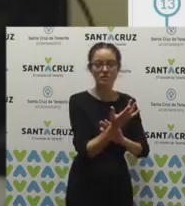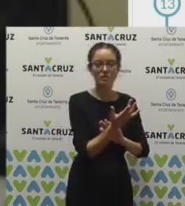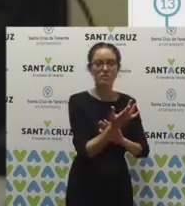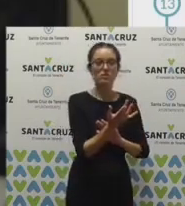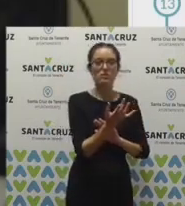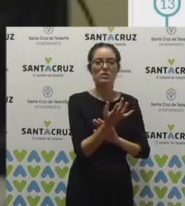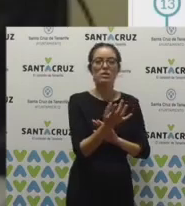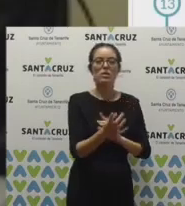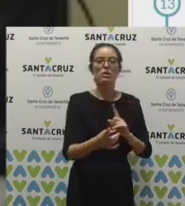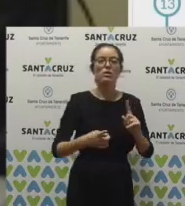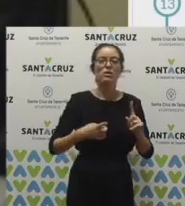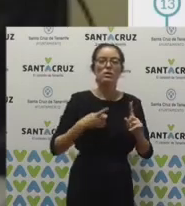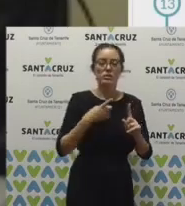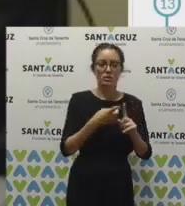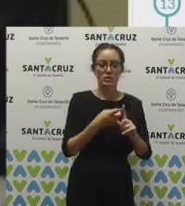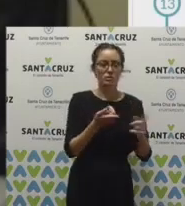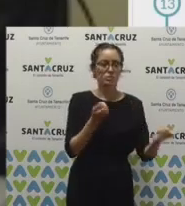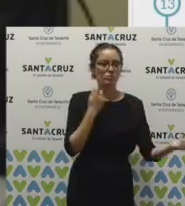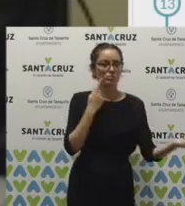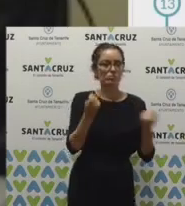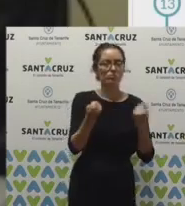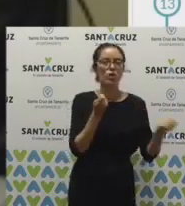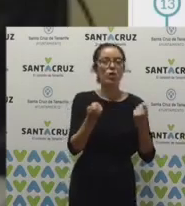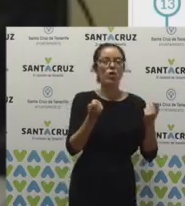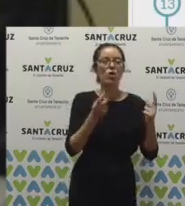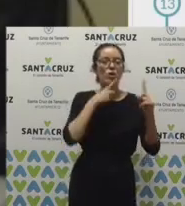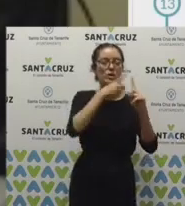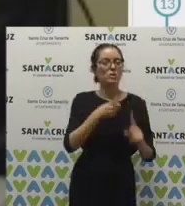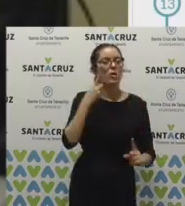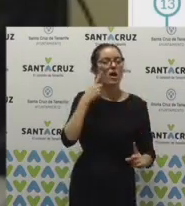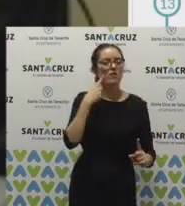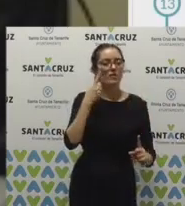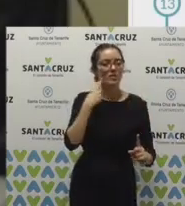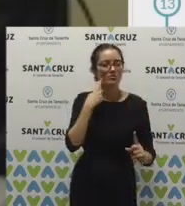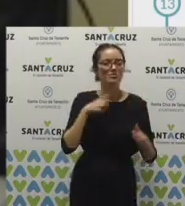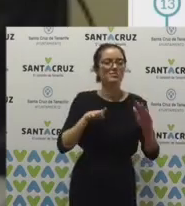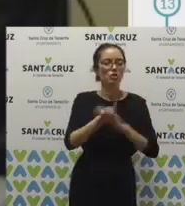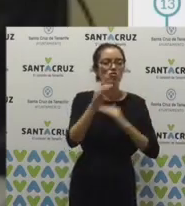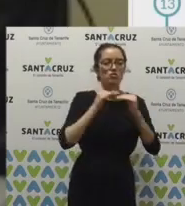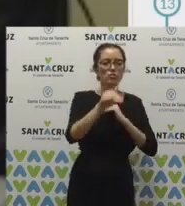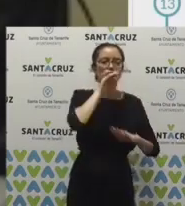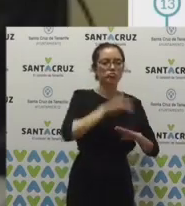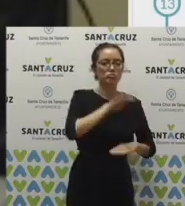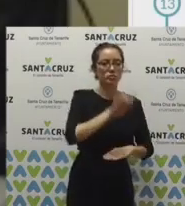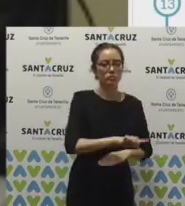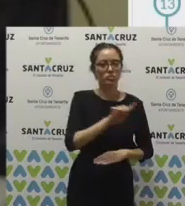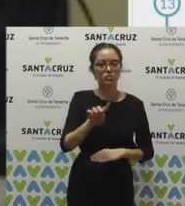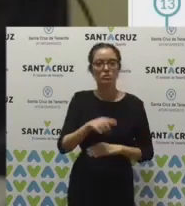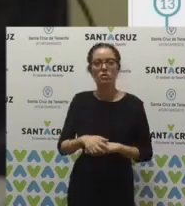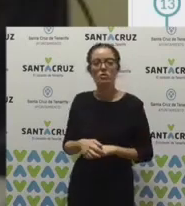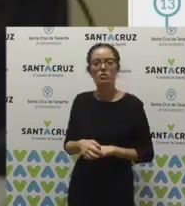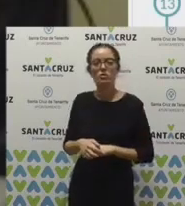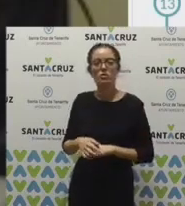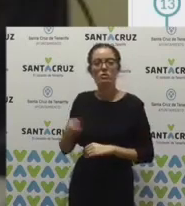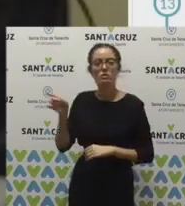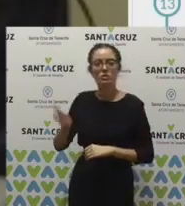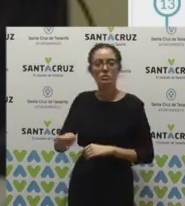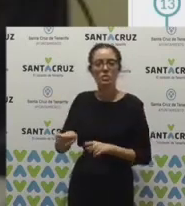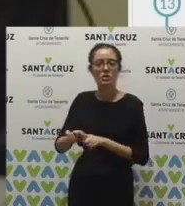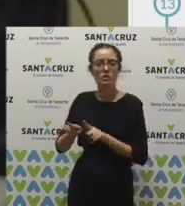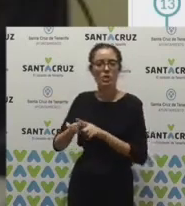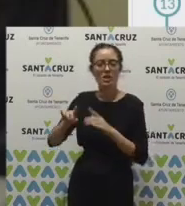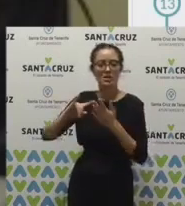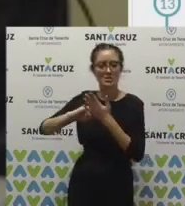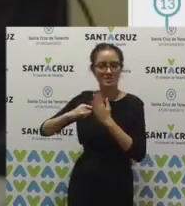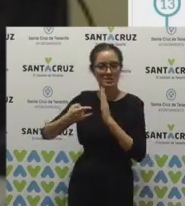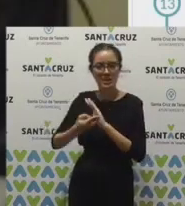periódicamente el desarrollo de los objetivos de desarrollo sostenibles propuesta del diseño auto lógico y técnico de herramientas